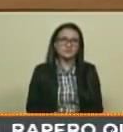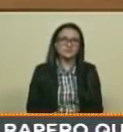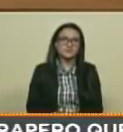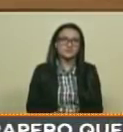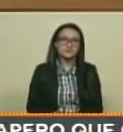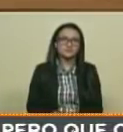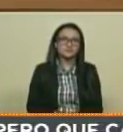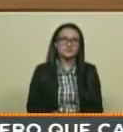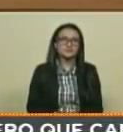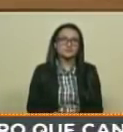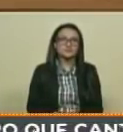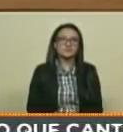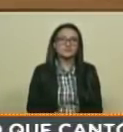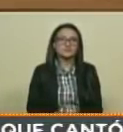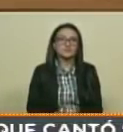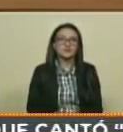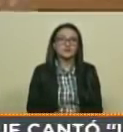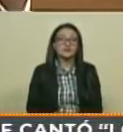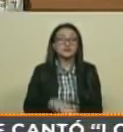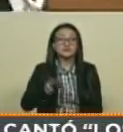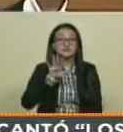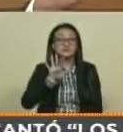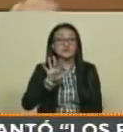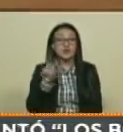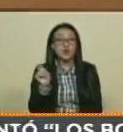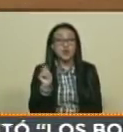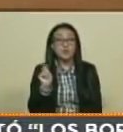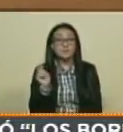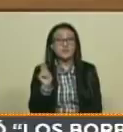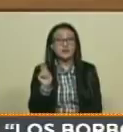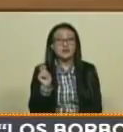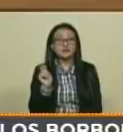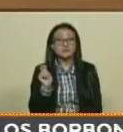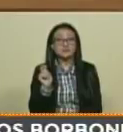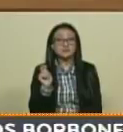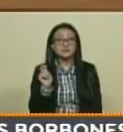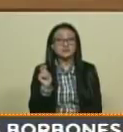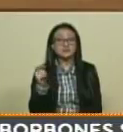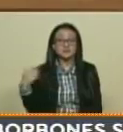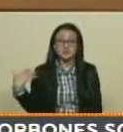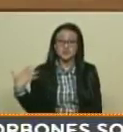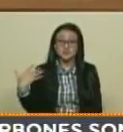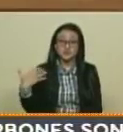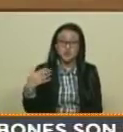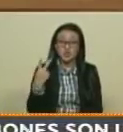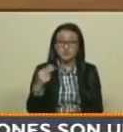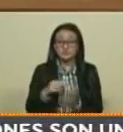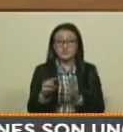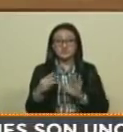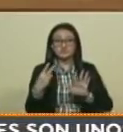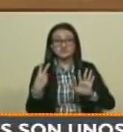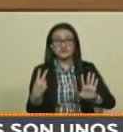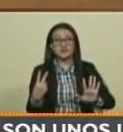En apenas 5 meses que hemos logrado de ese 2017,